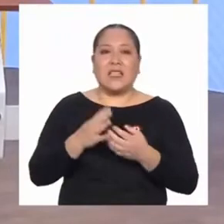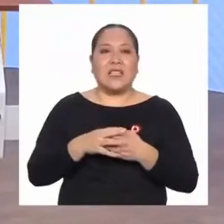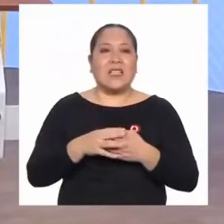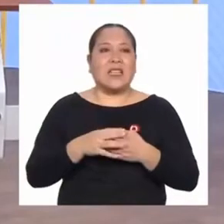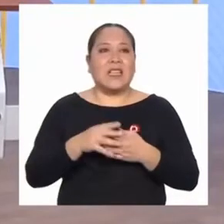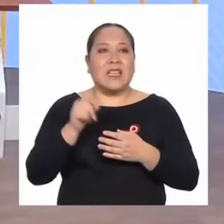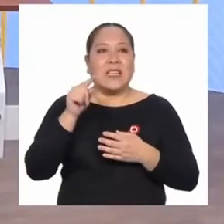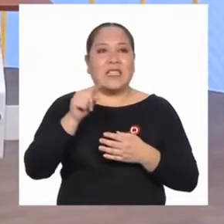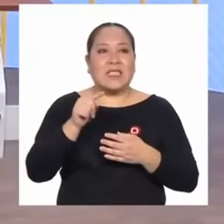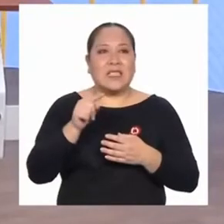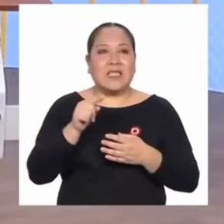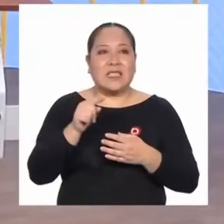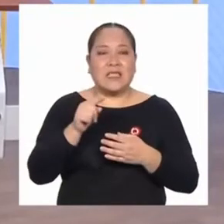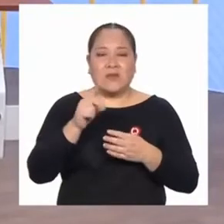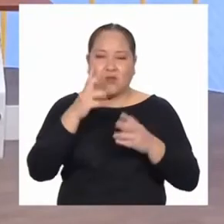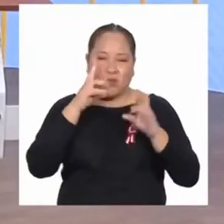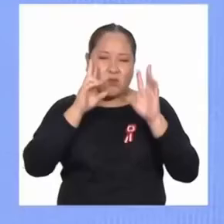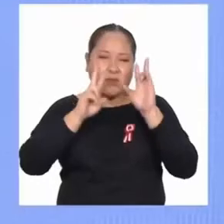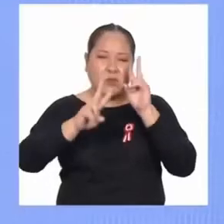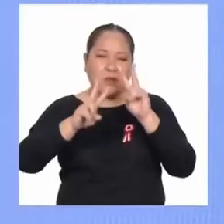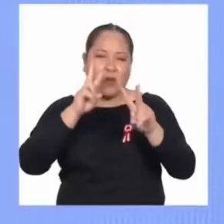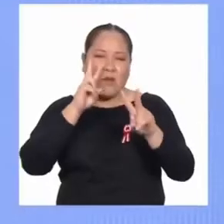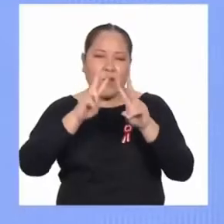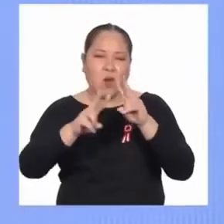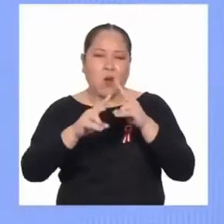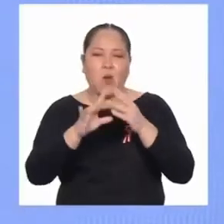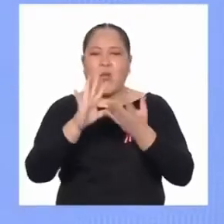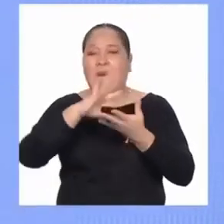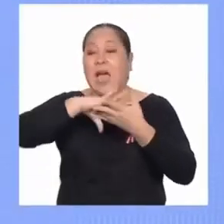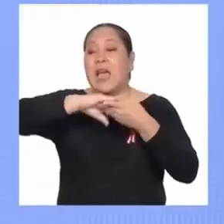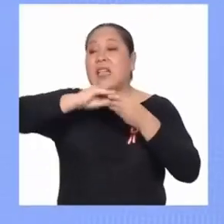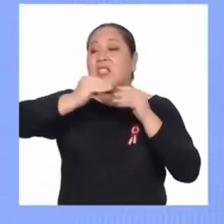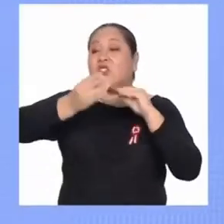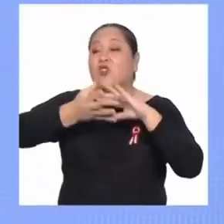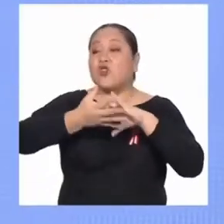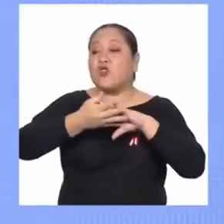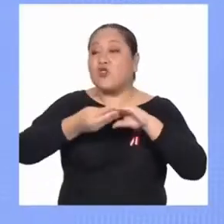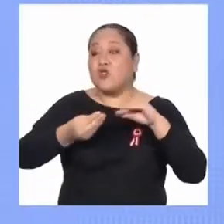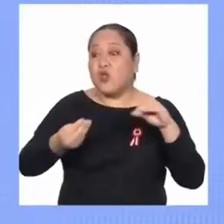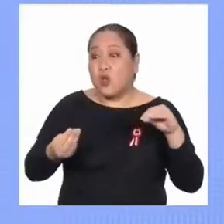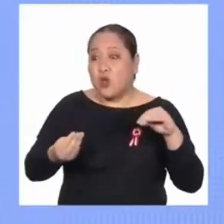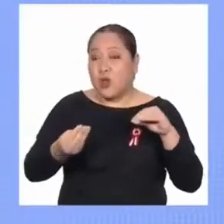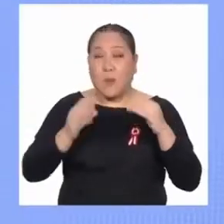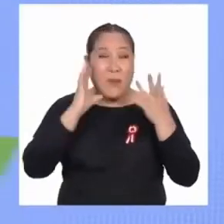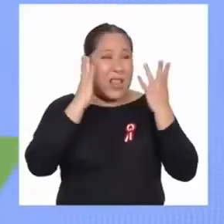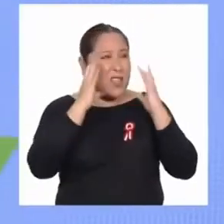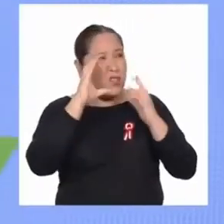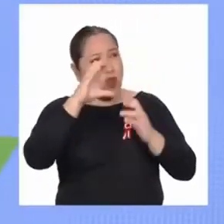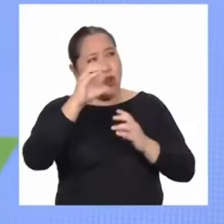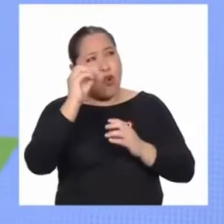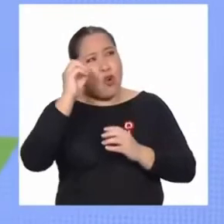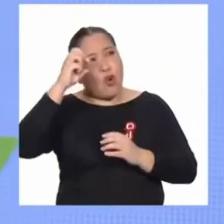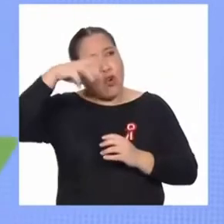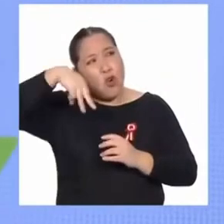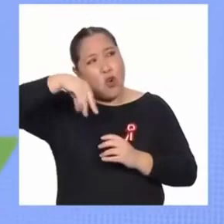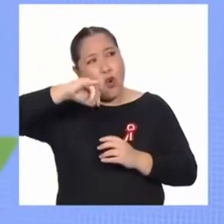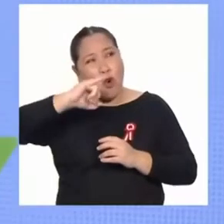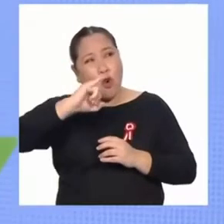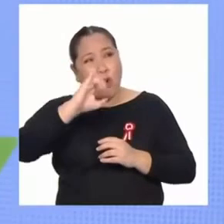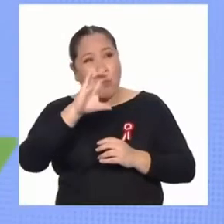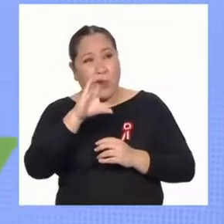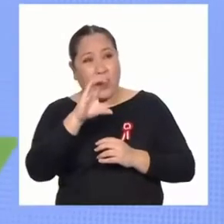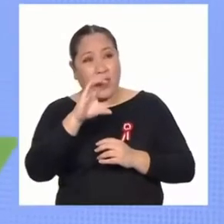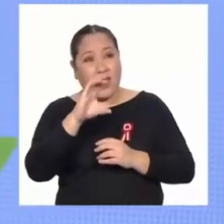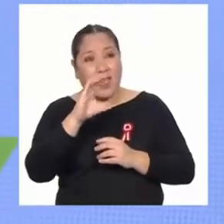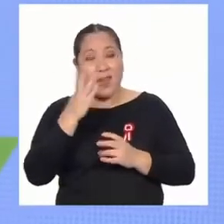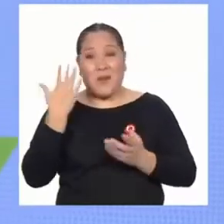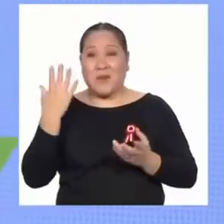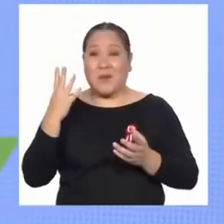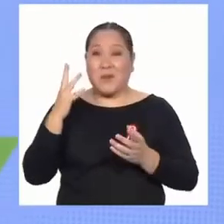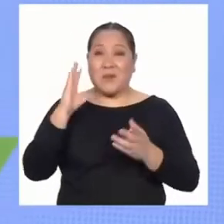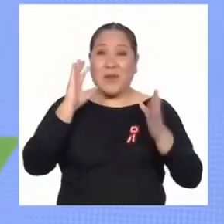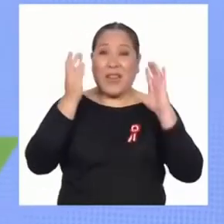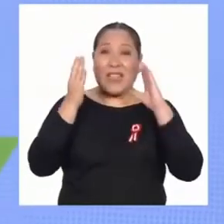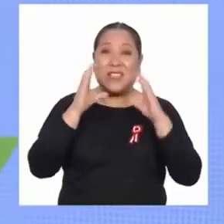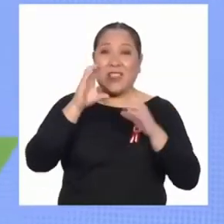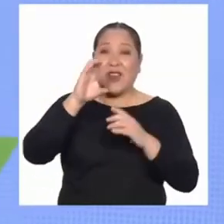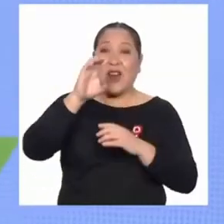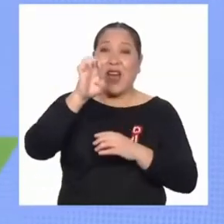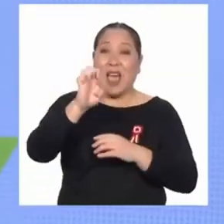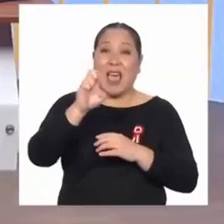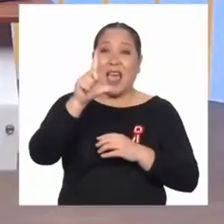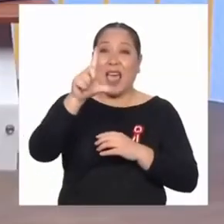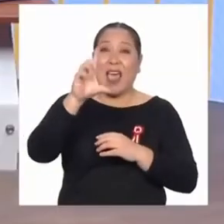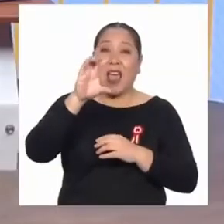en pantalla es como un cómic como una tira de el cuy del grano juan